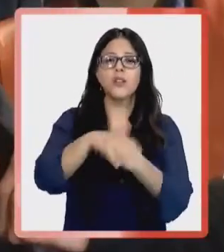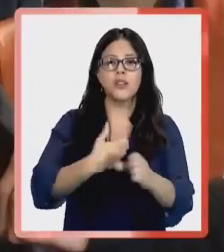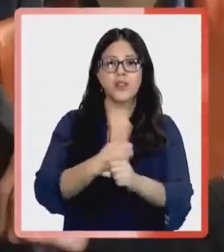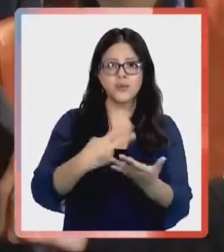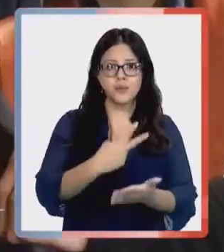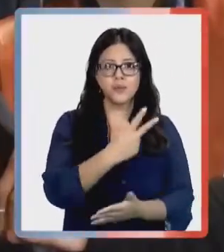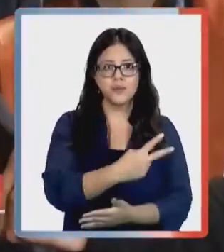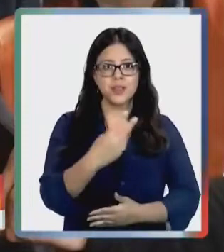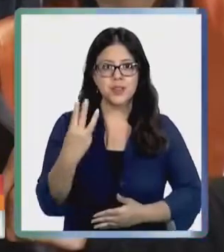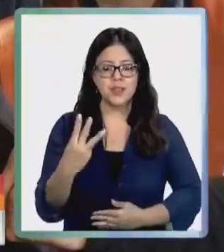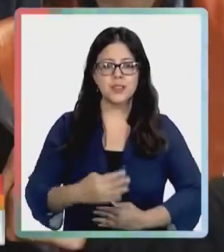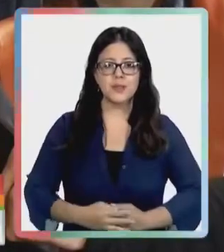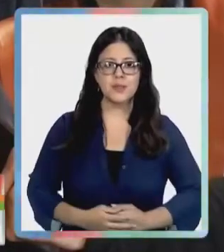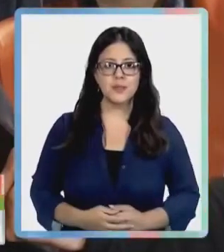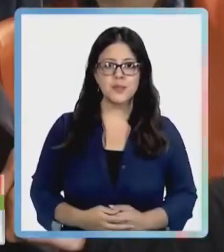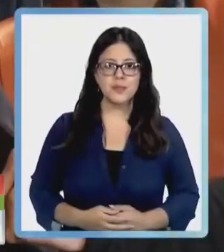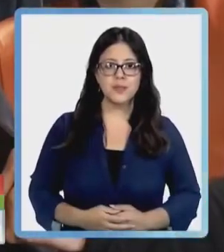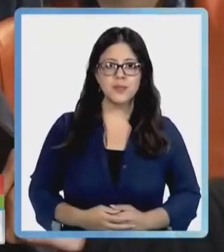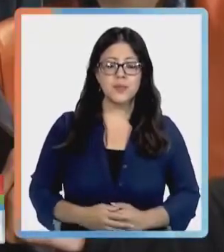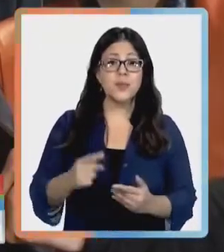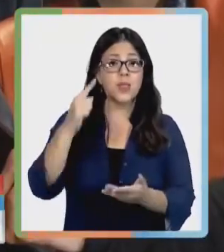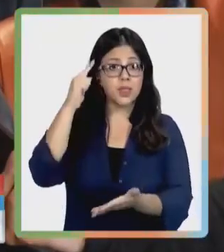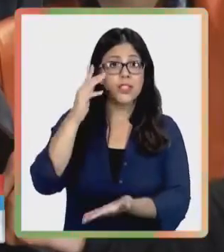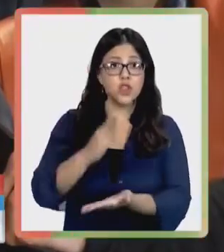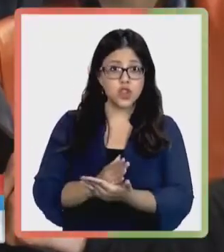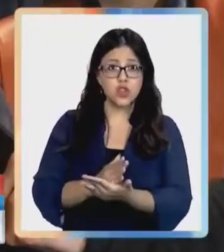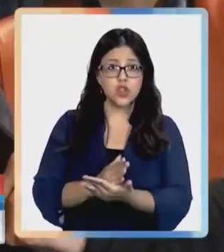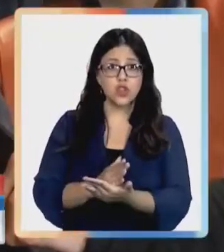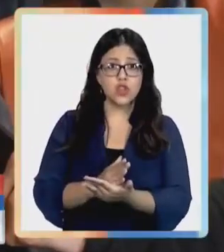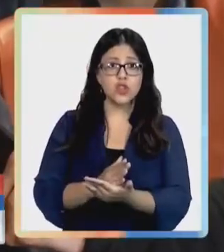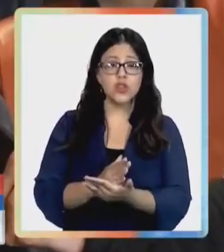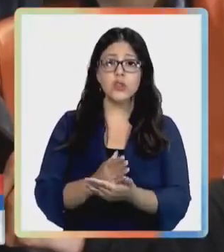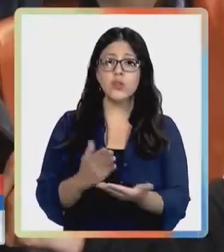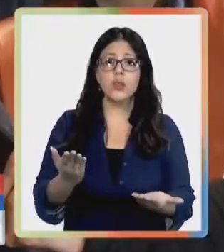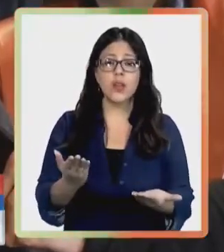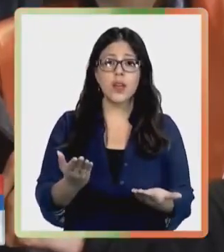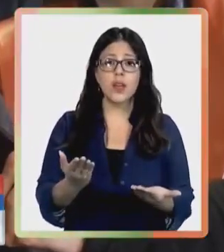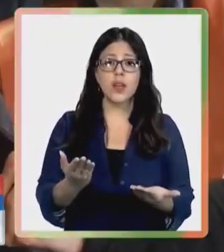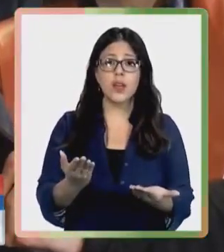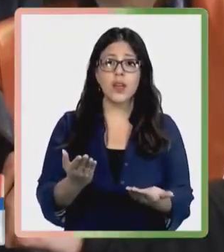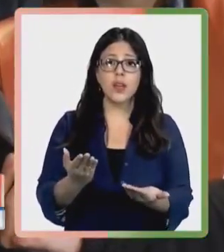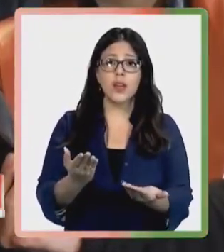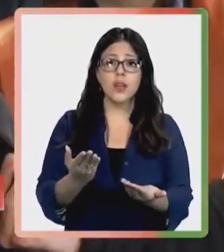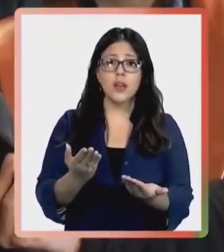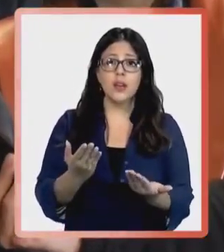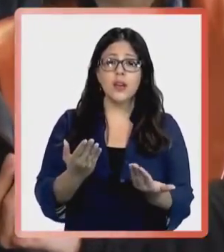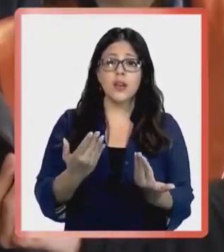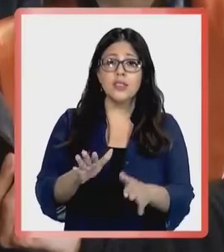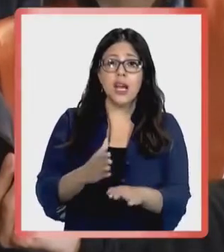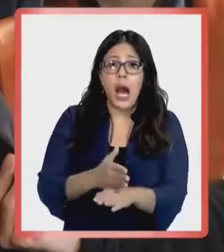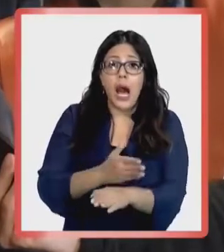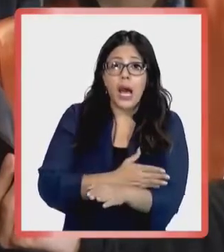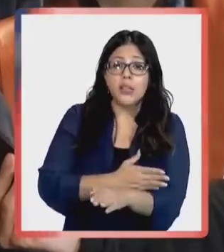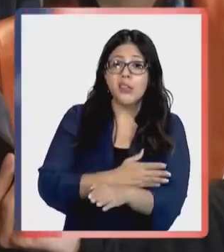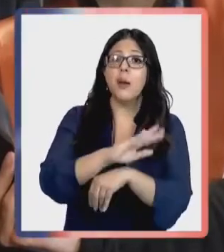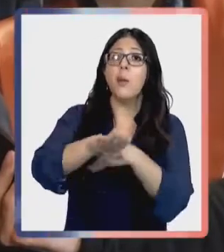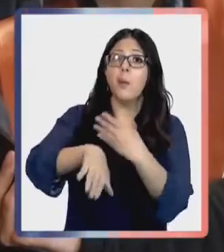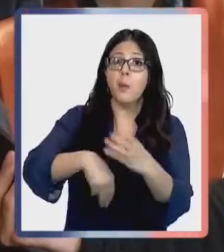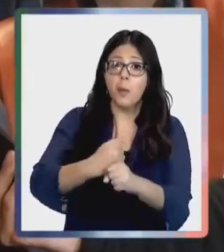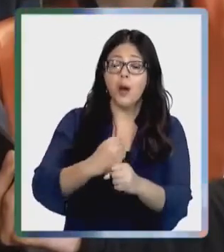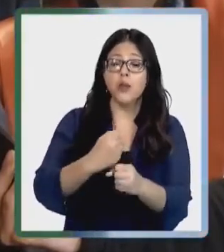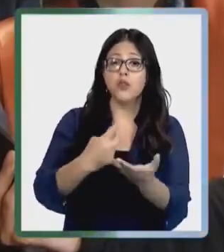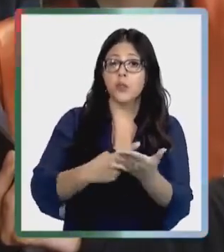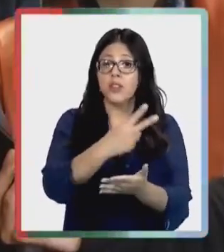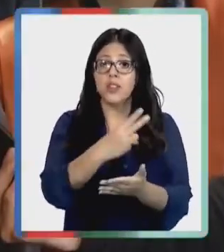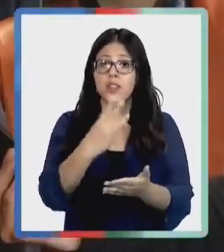Hemos tomado la decisión de adelantar para mediados del próximo año, es decir, adelantar en un año, la rebaja